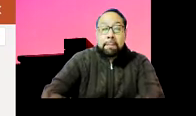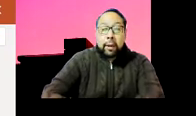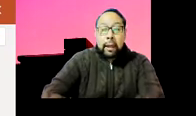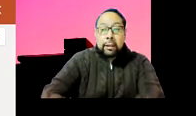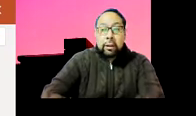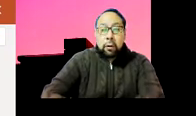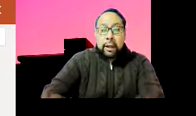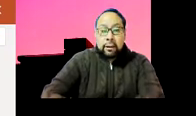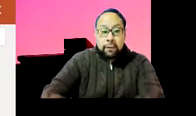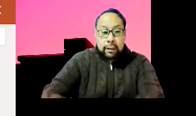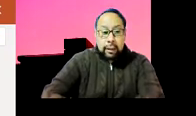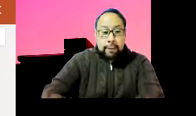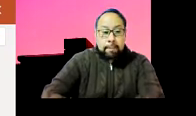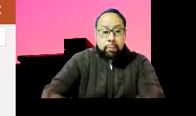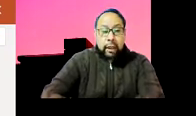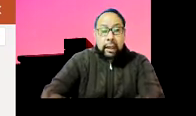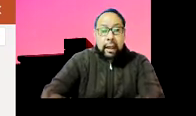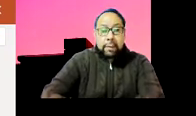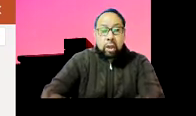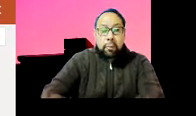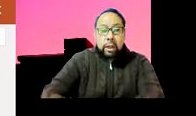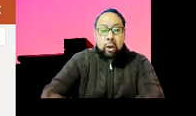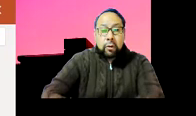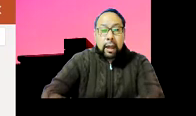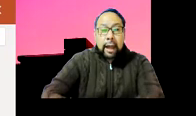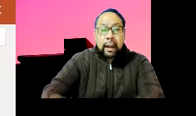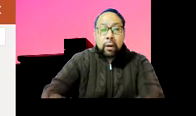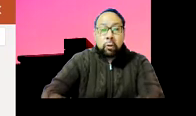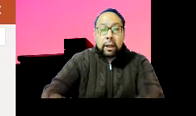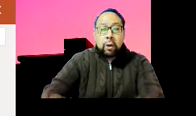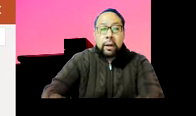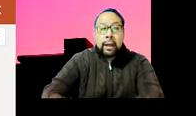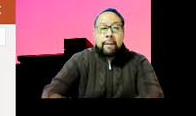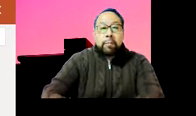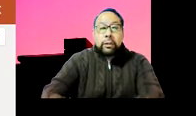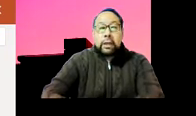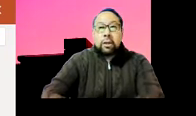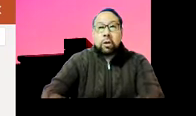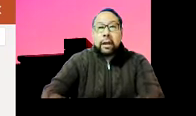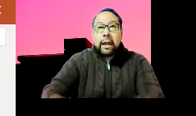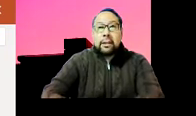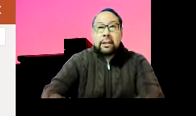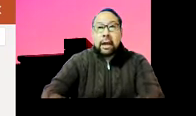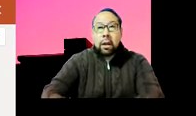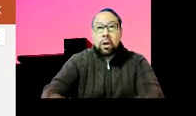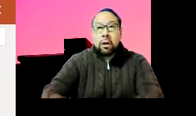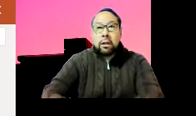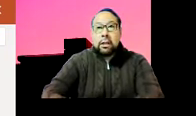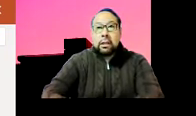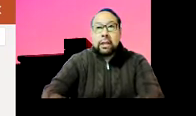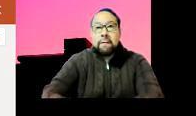defensiva, haciendo más difícil que cambie de opinión a causa de una